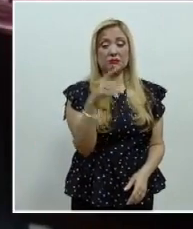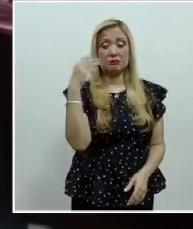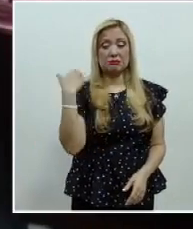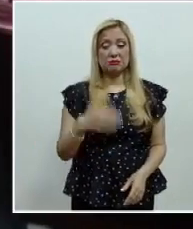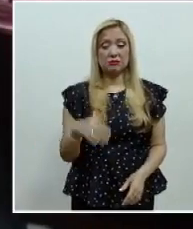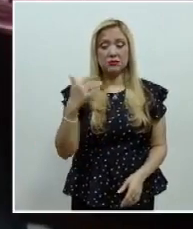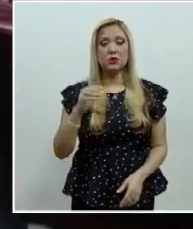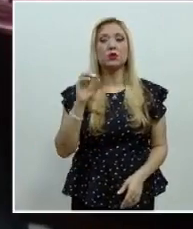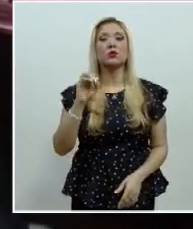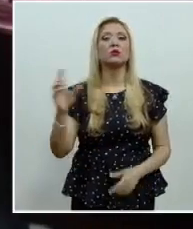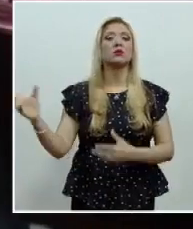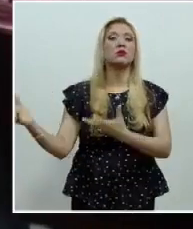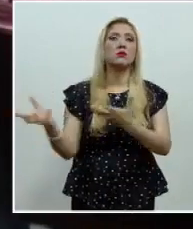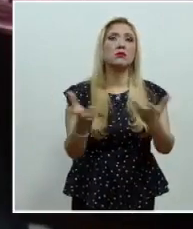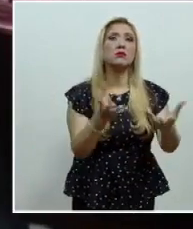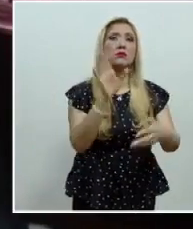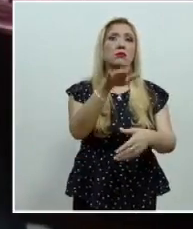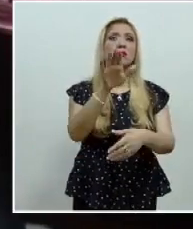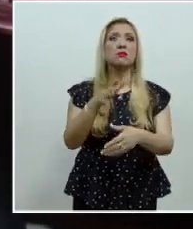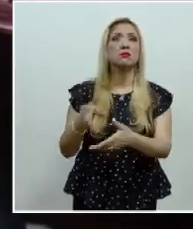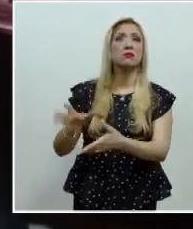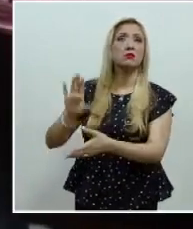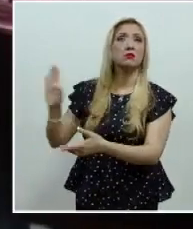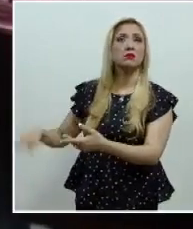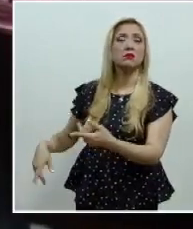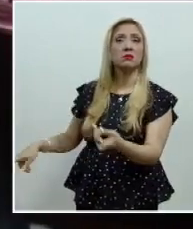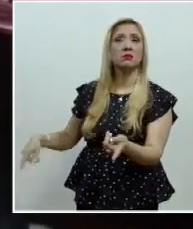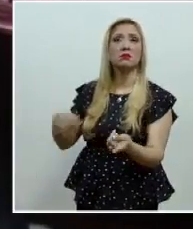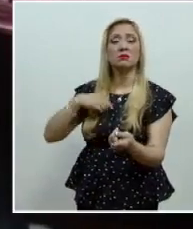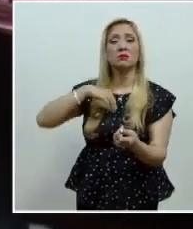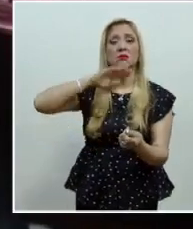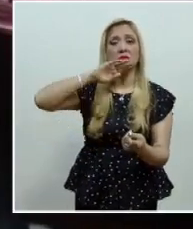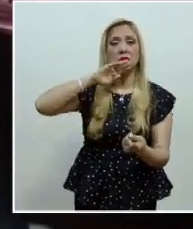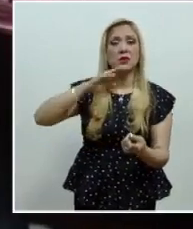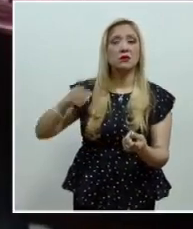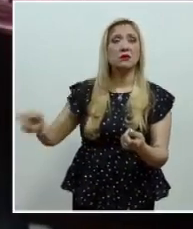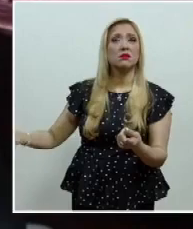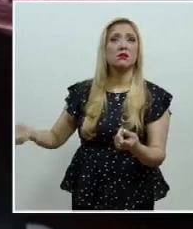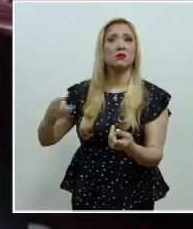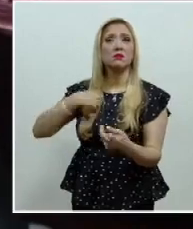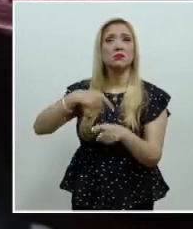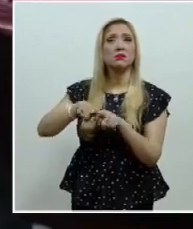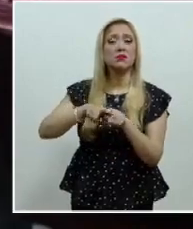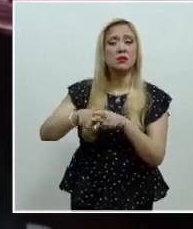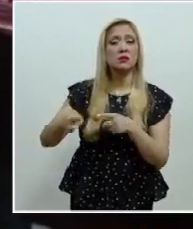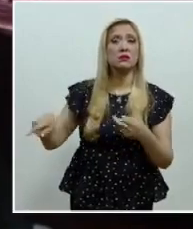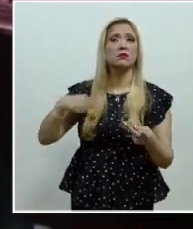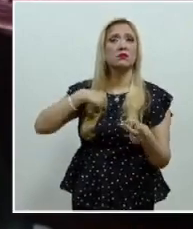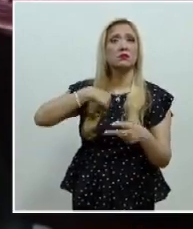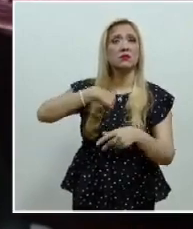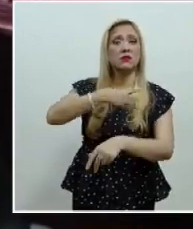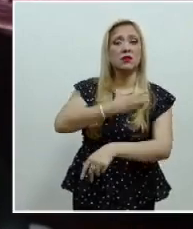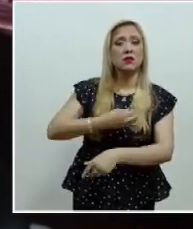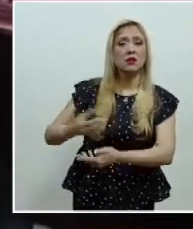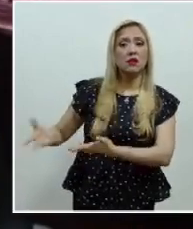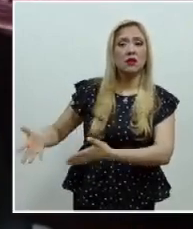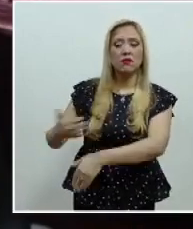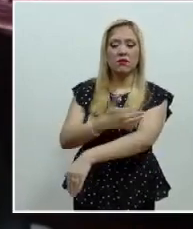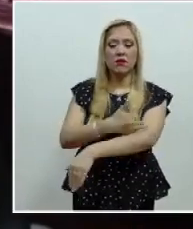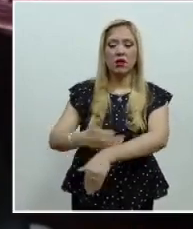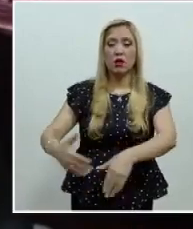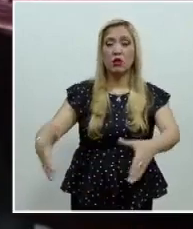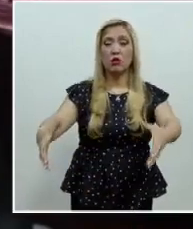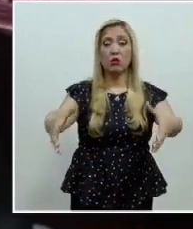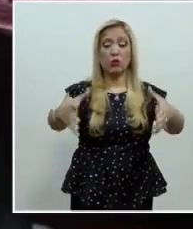llega una familia víctima de un delito, por ejemplo, en el feminicidio, es la familia completa la